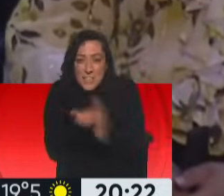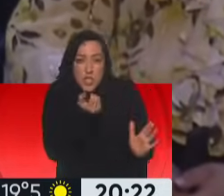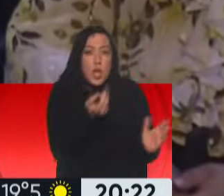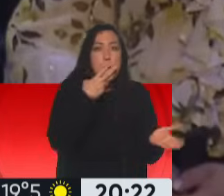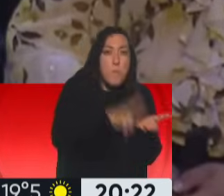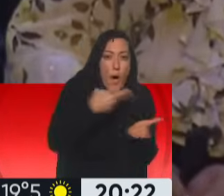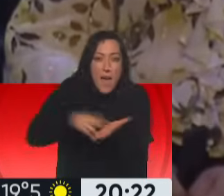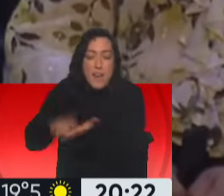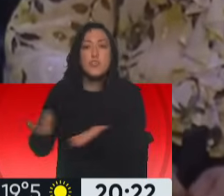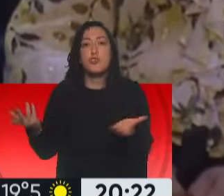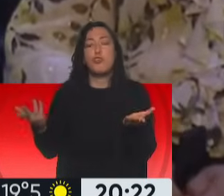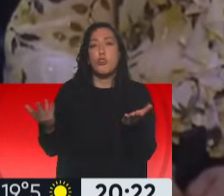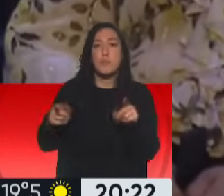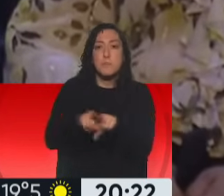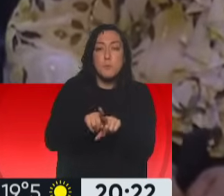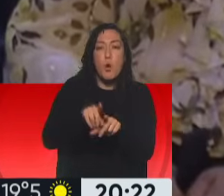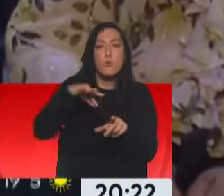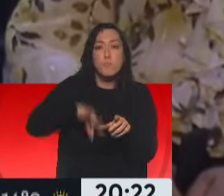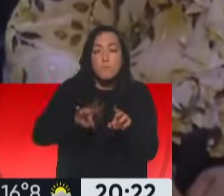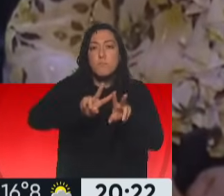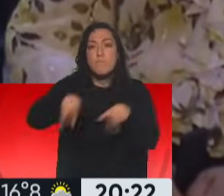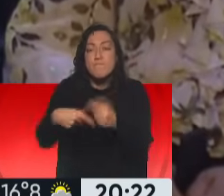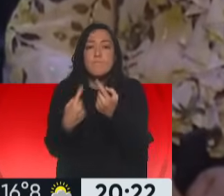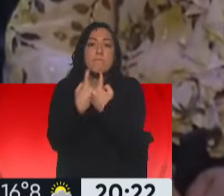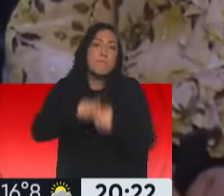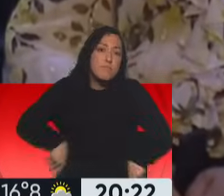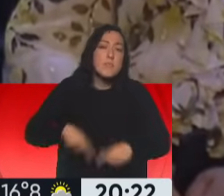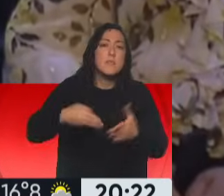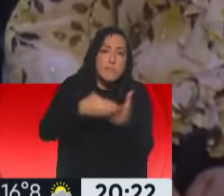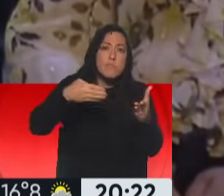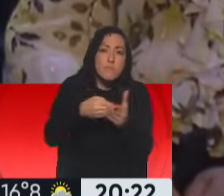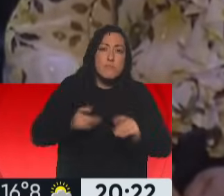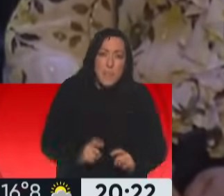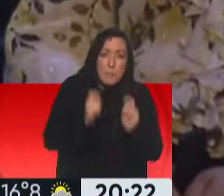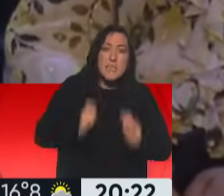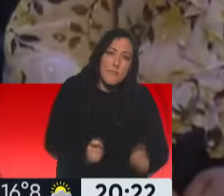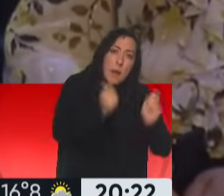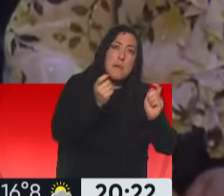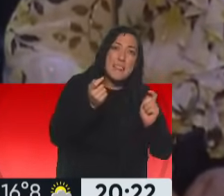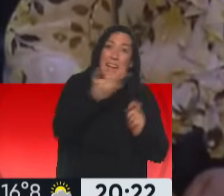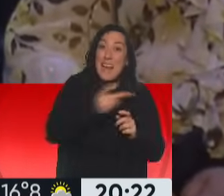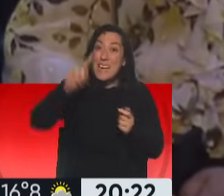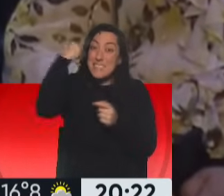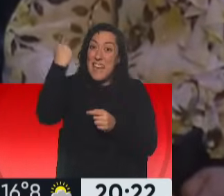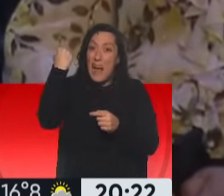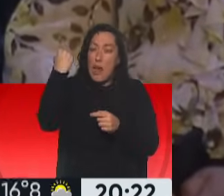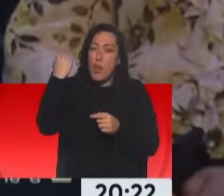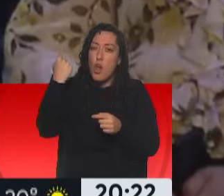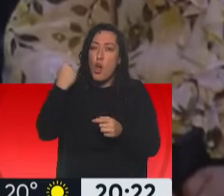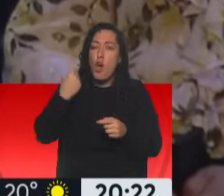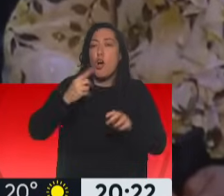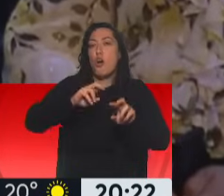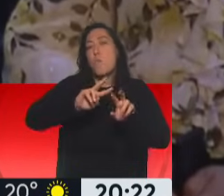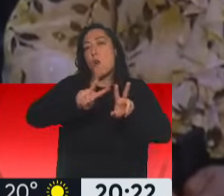aranceles, ingresos brutos por parte del bruto y trabas burocráticas, el Estado ha ido avanzando sobre la rentabilidad